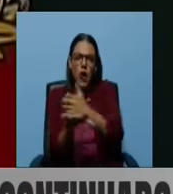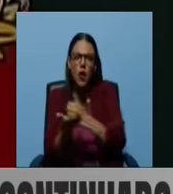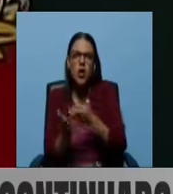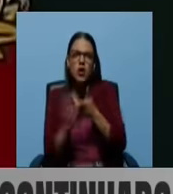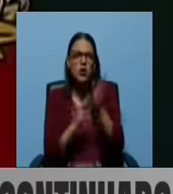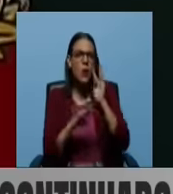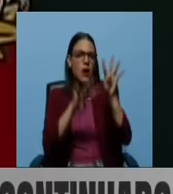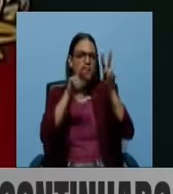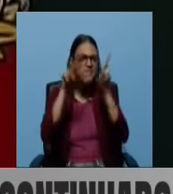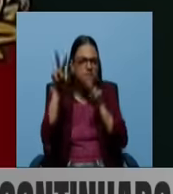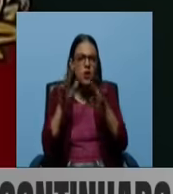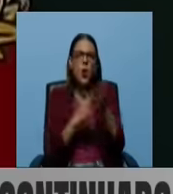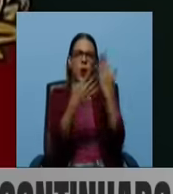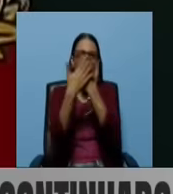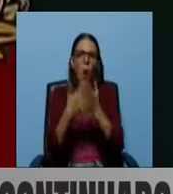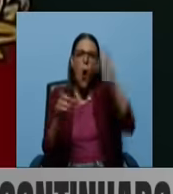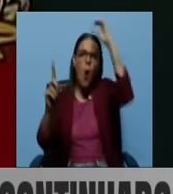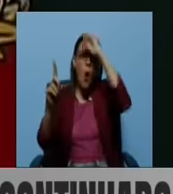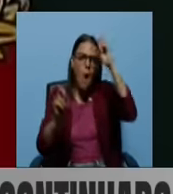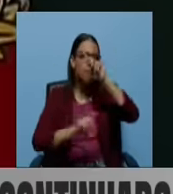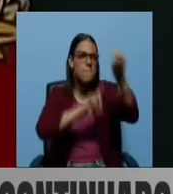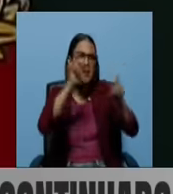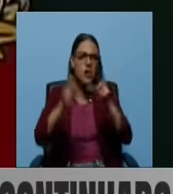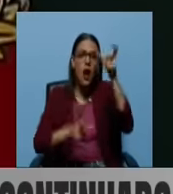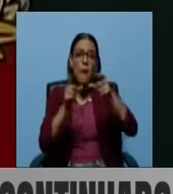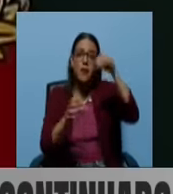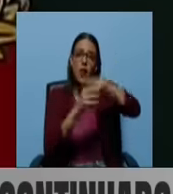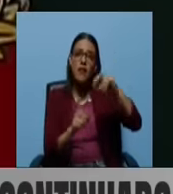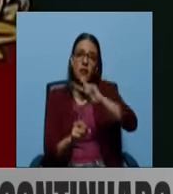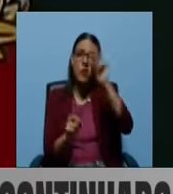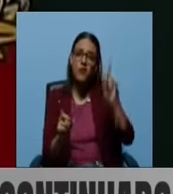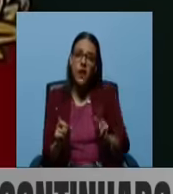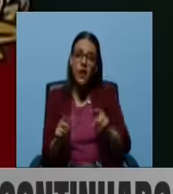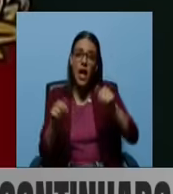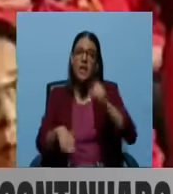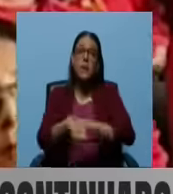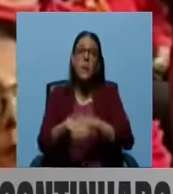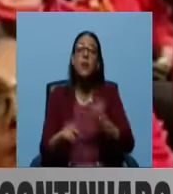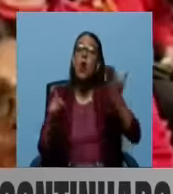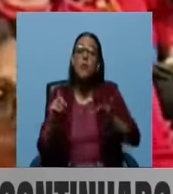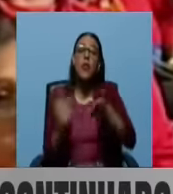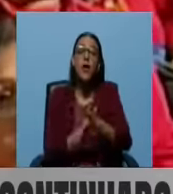de estudios de opinión para la gente en Venezuela en este momento es la paz.